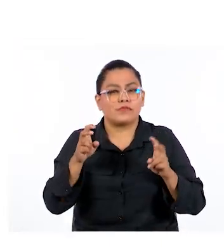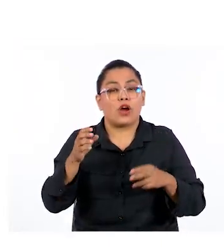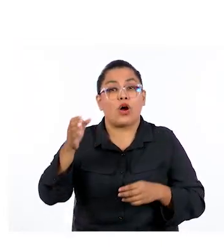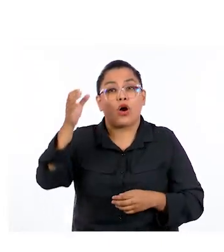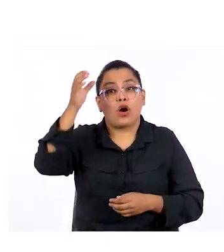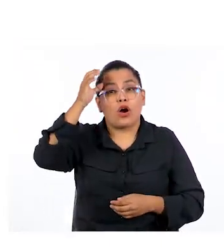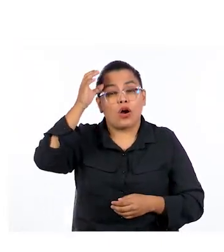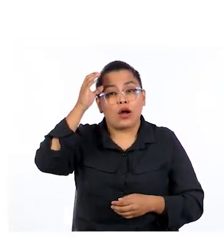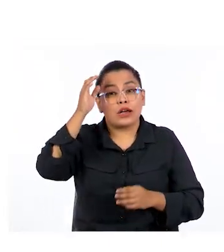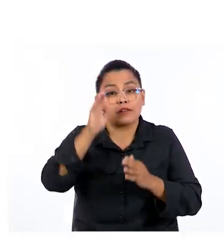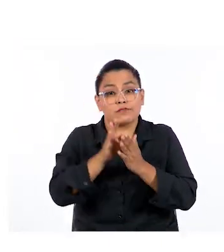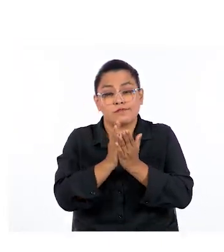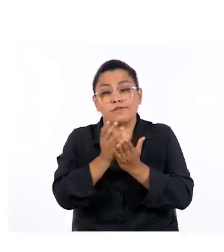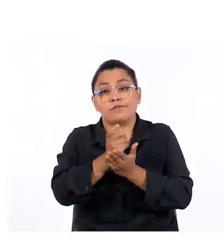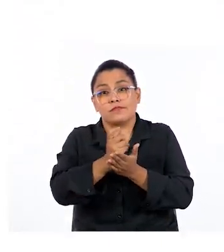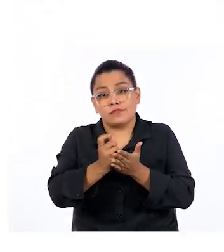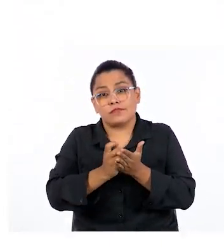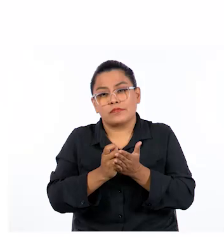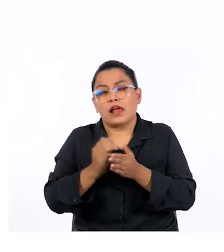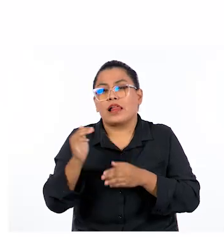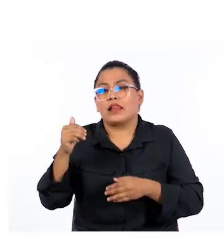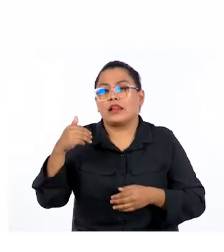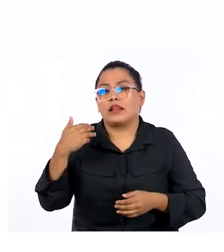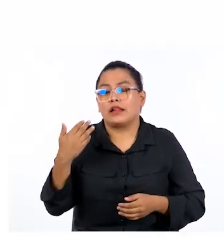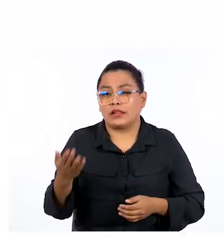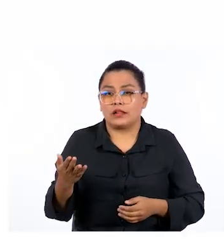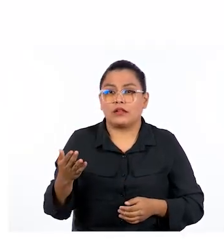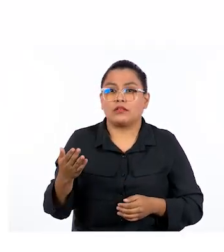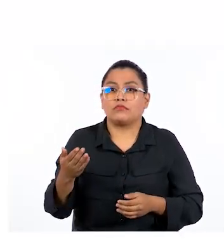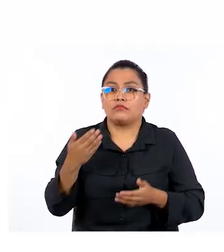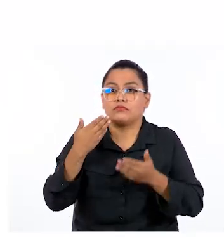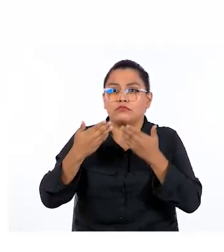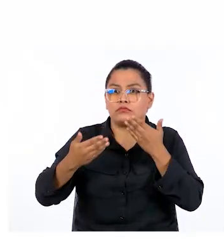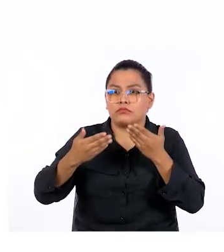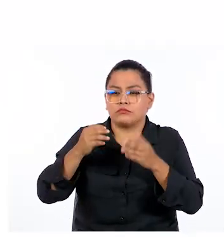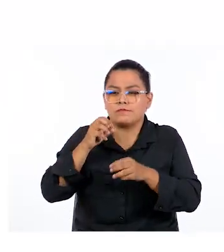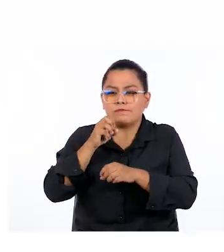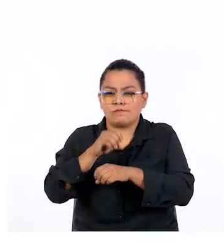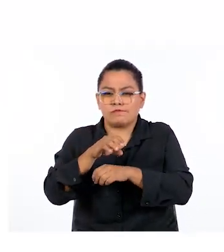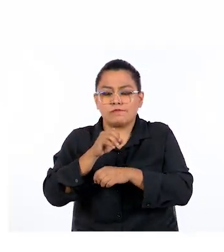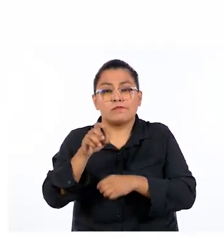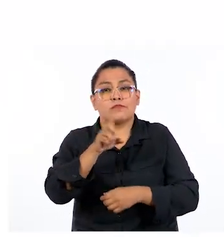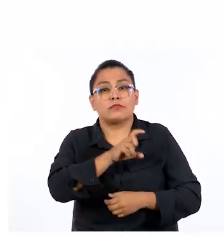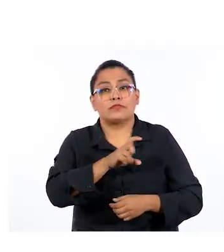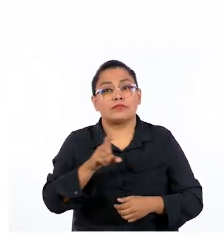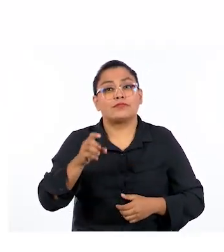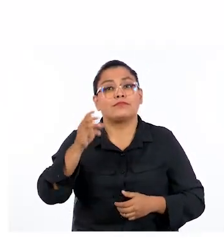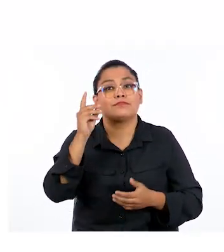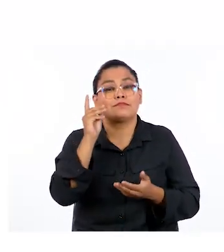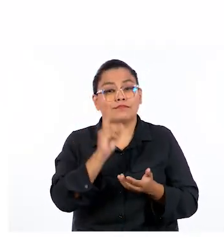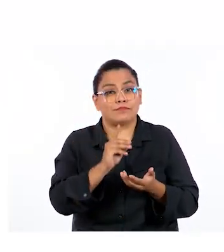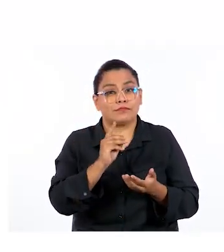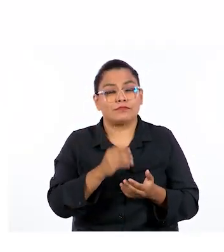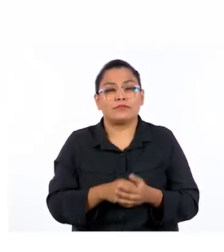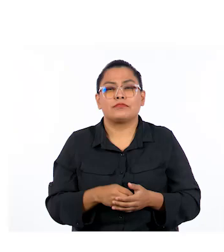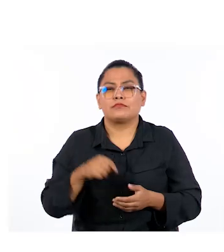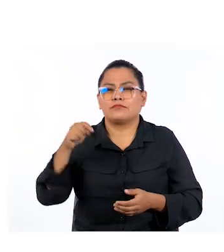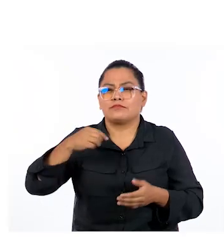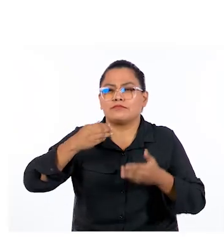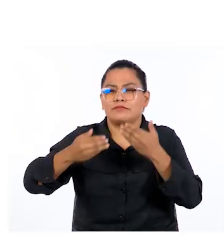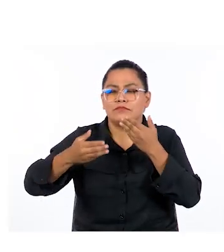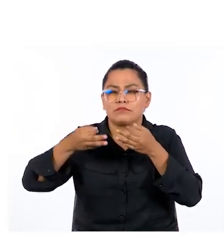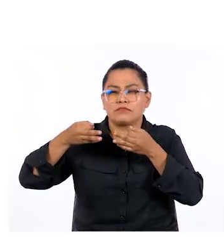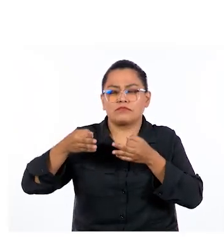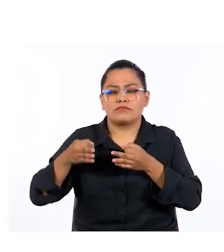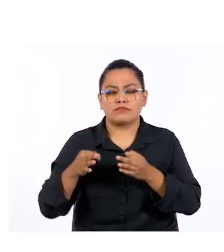texto. Luego tenemos las orientaciones para una semana didáctica y aquí se explica la manera ideal en